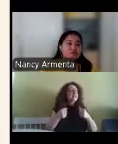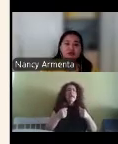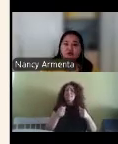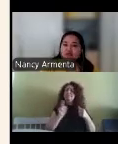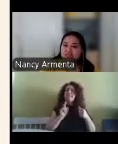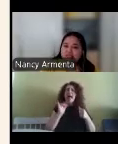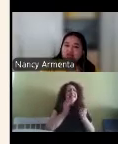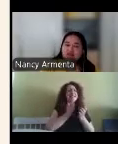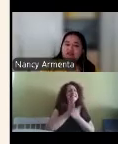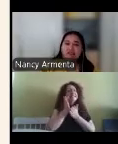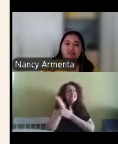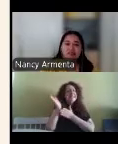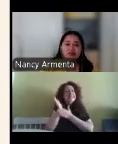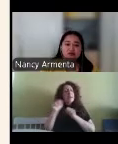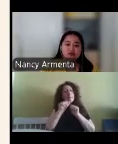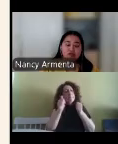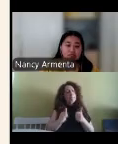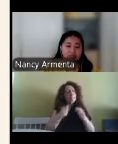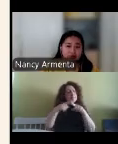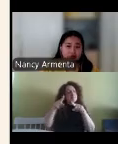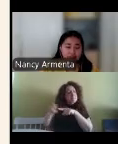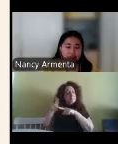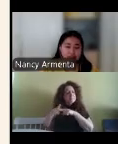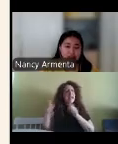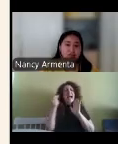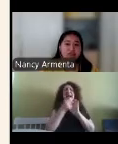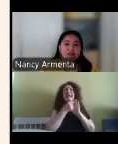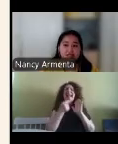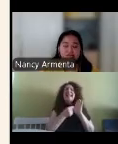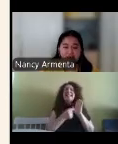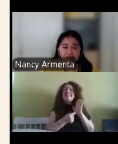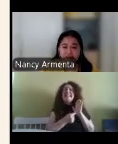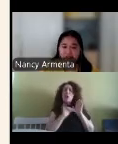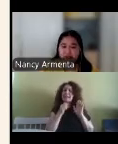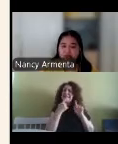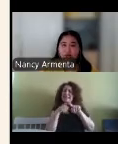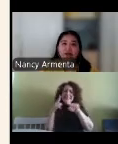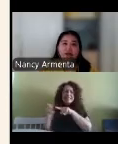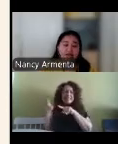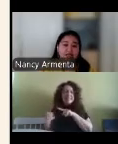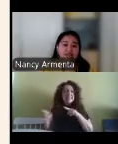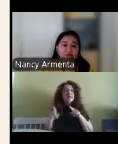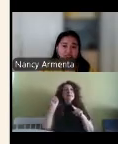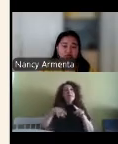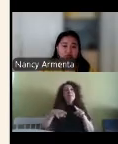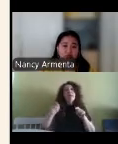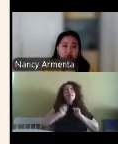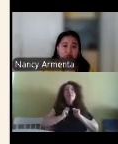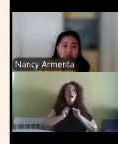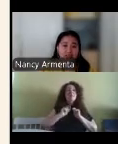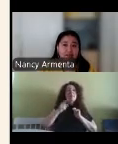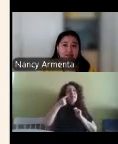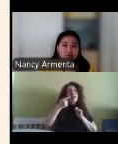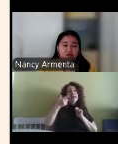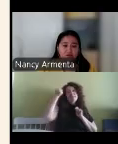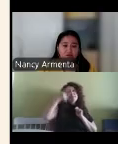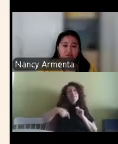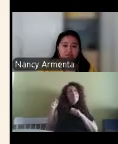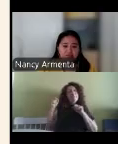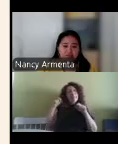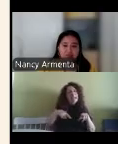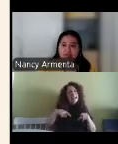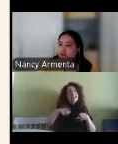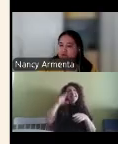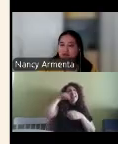mecanismos con distintos requisitos y con distintas posibilidades de cambiar la experiencia de una mujer migrante dentro del